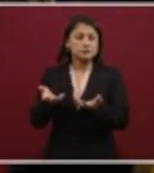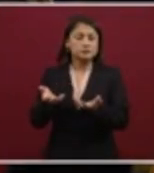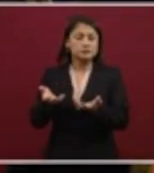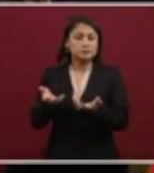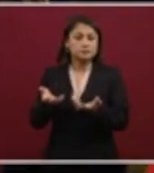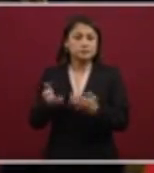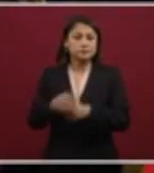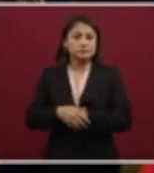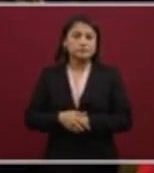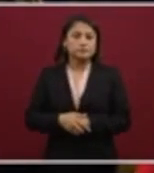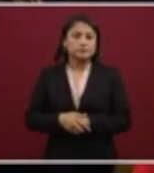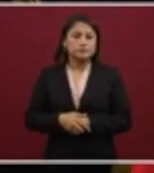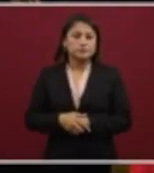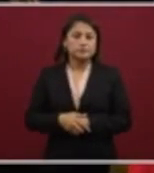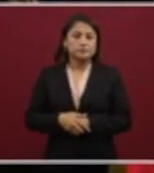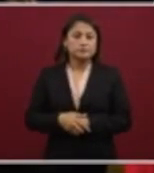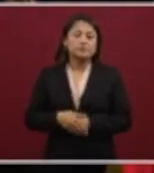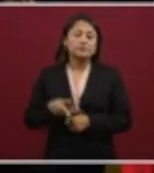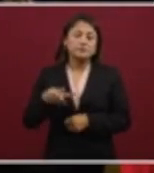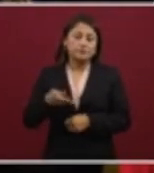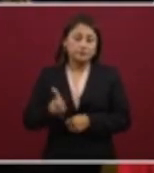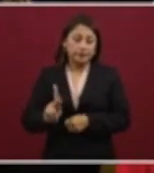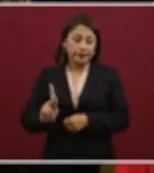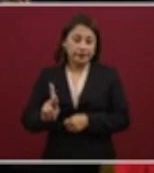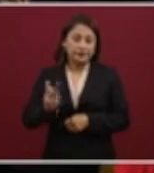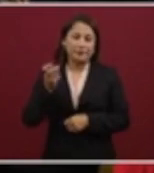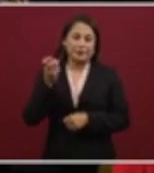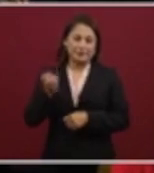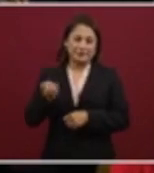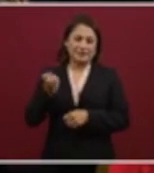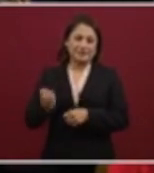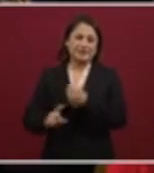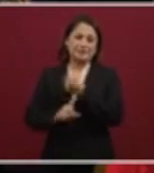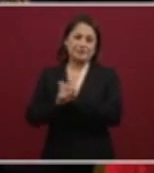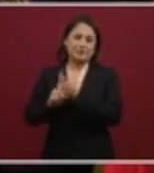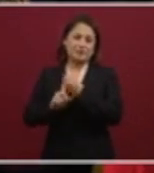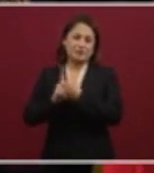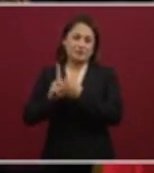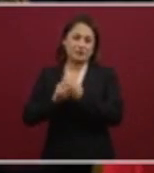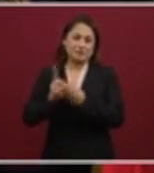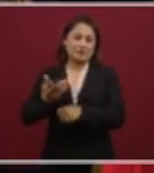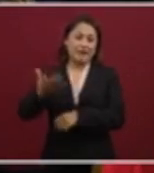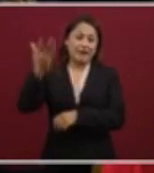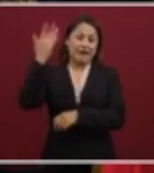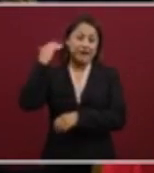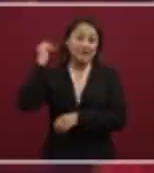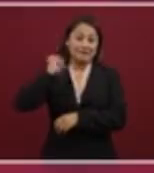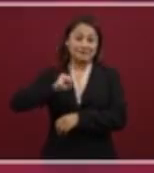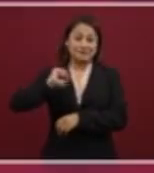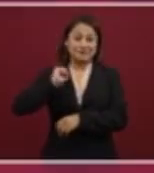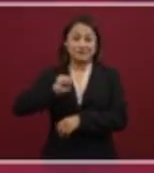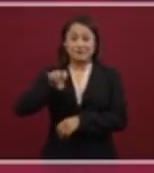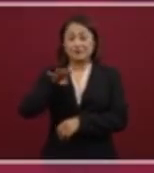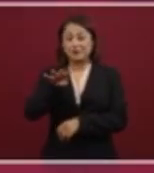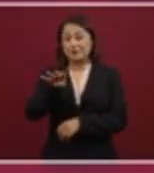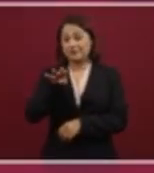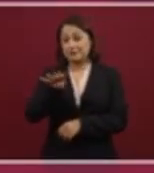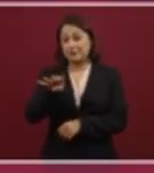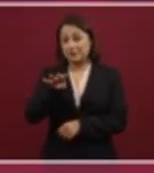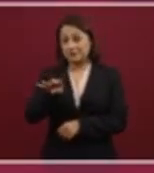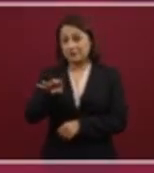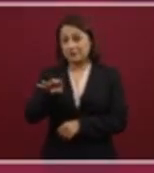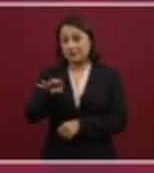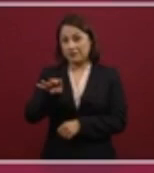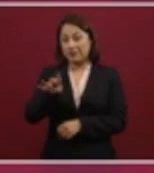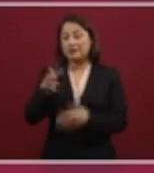pero eso es como lo que existía en el siglo XIX, las tierras